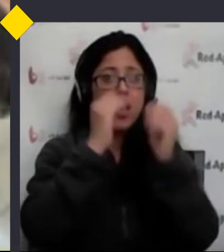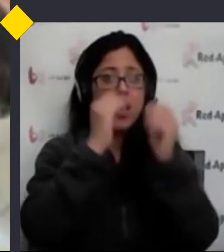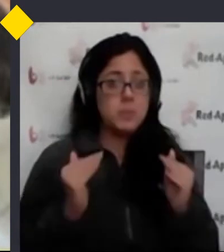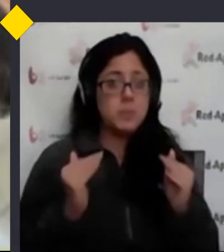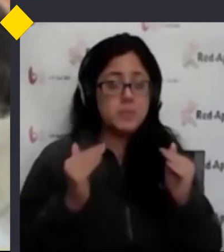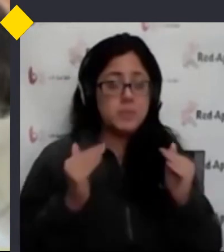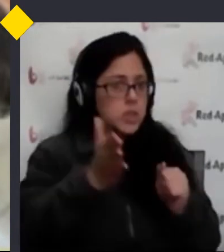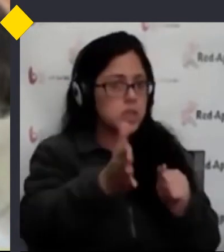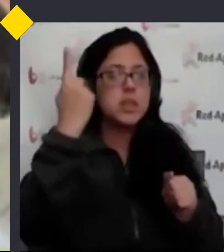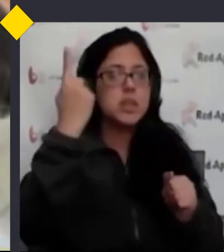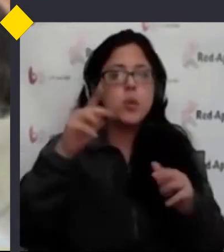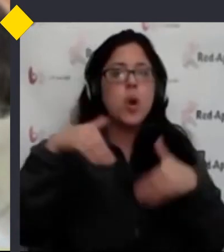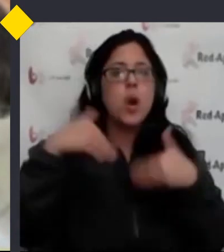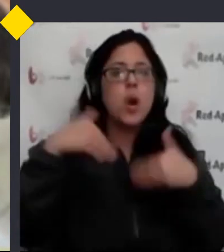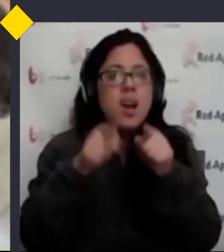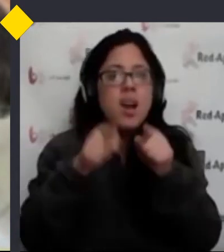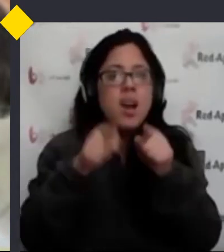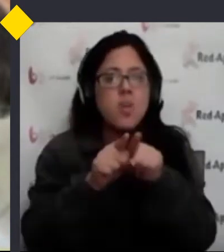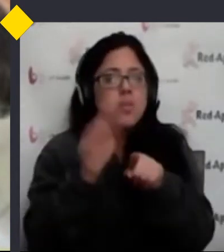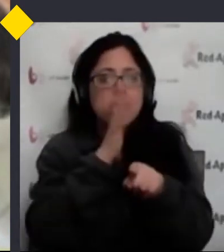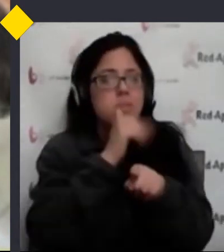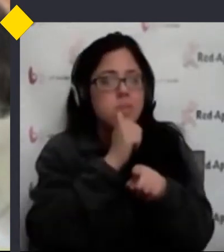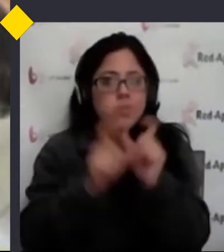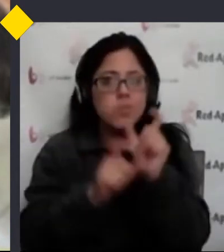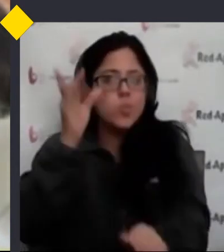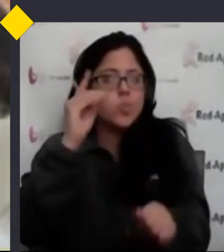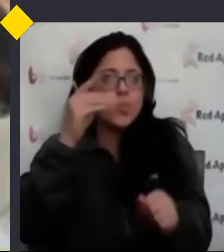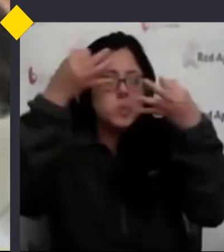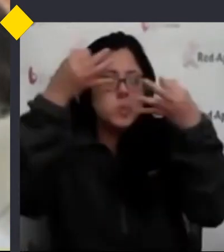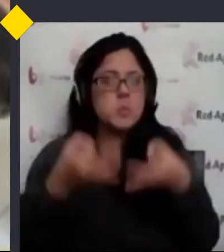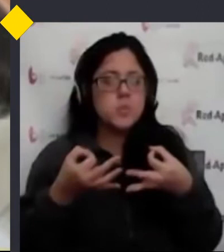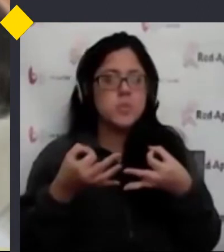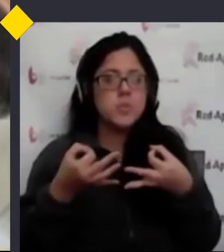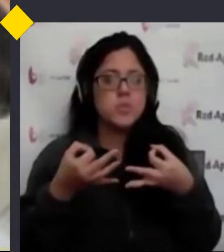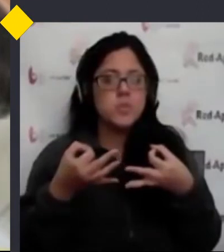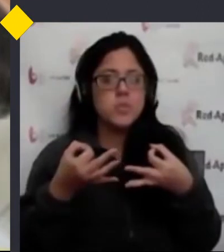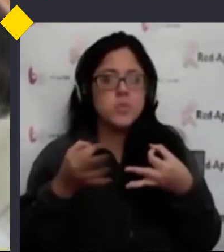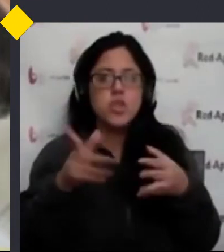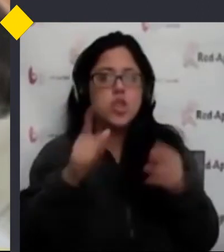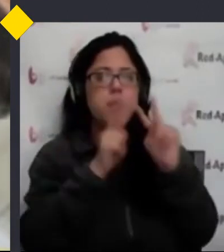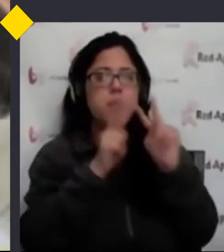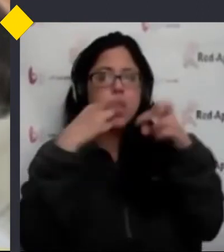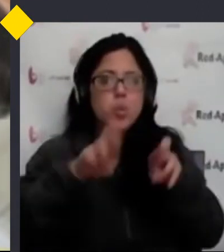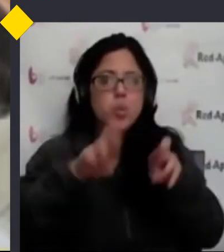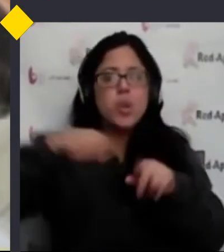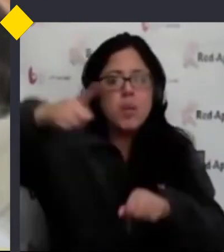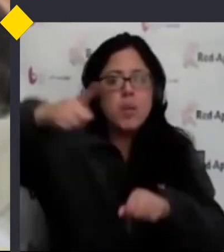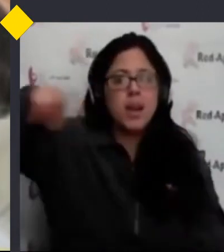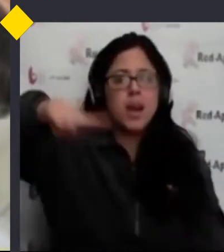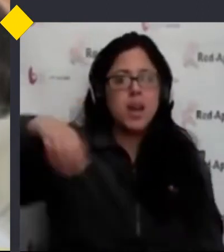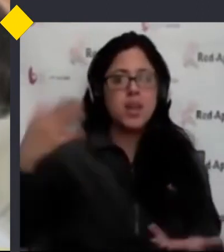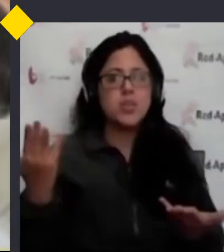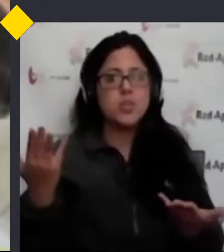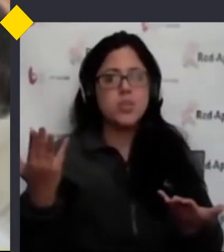entonces ahí no están consideradas las personas con discapacidad, no están mirando una oportunidad para ellos, no están puestos en el